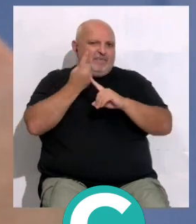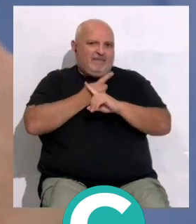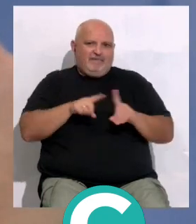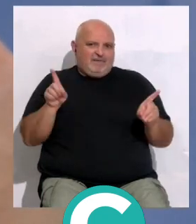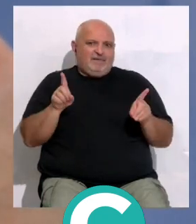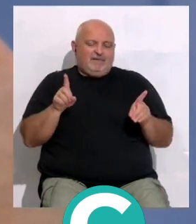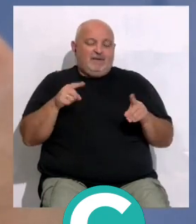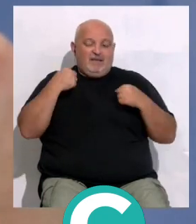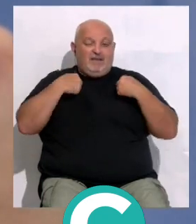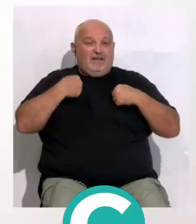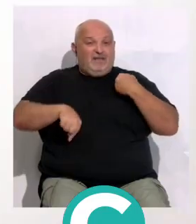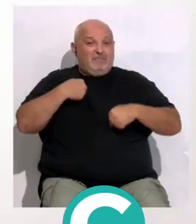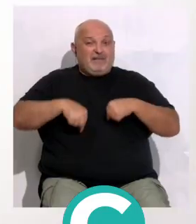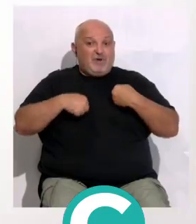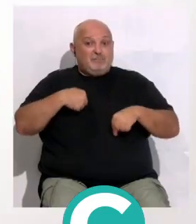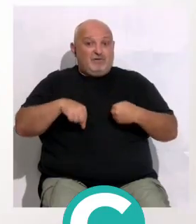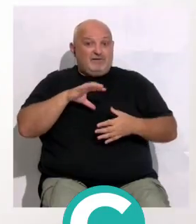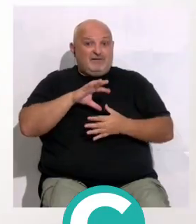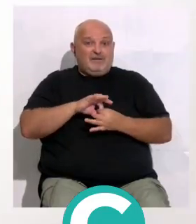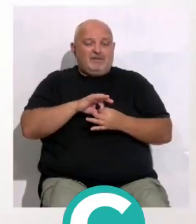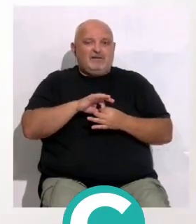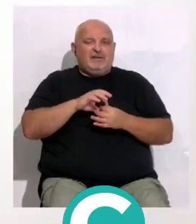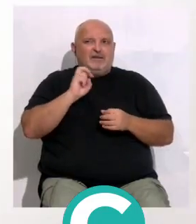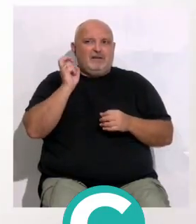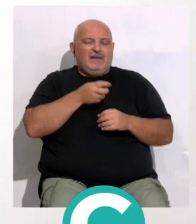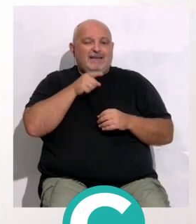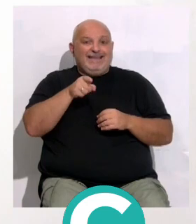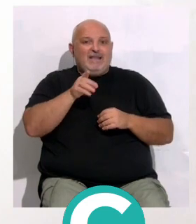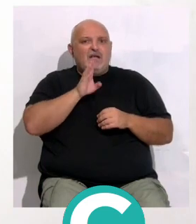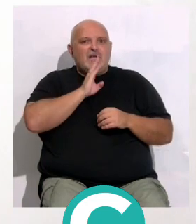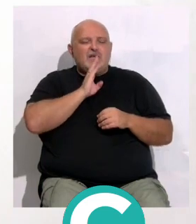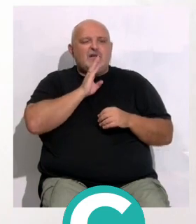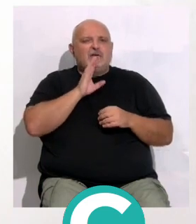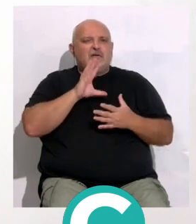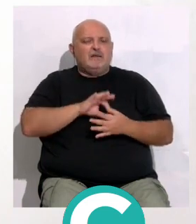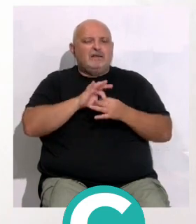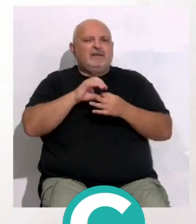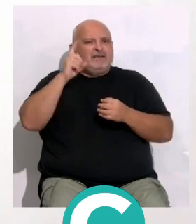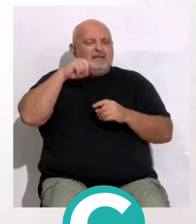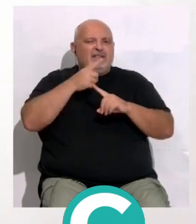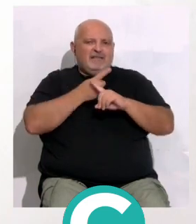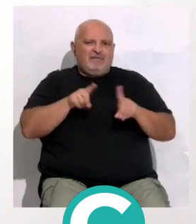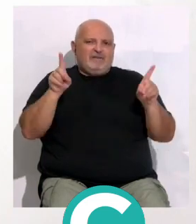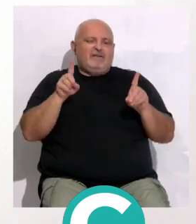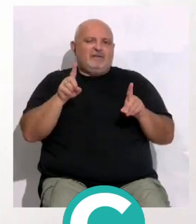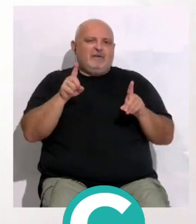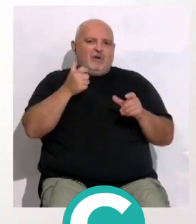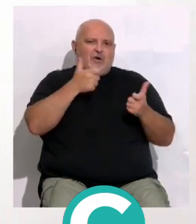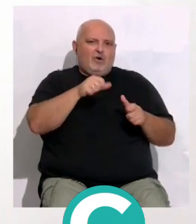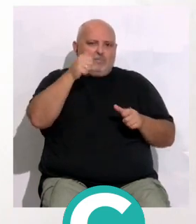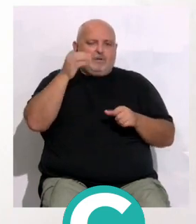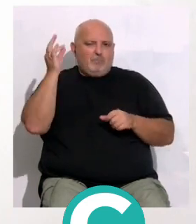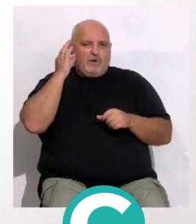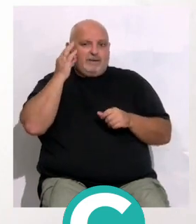El metabolismo, que él comentaba que era también una de las variables muy importantes, el metabolismo se sabe que es diferente entre hombres y